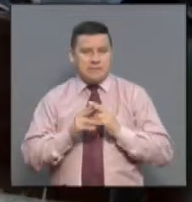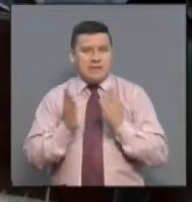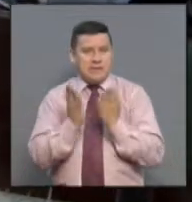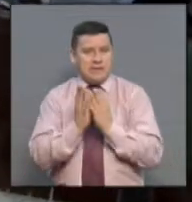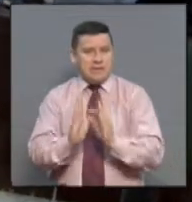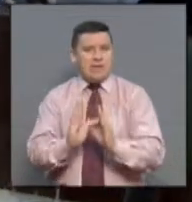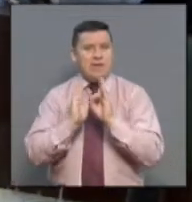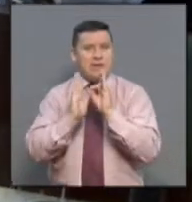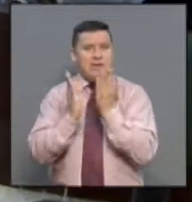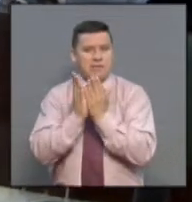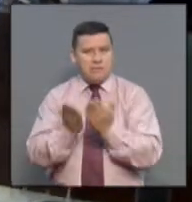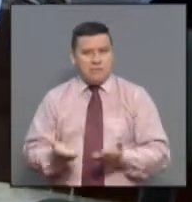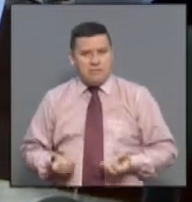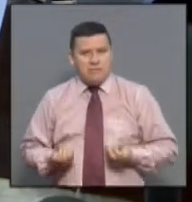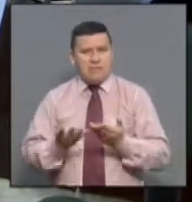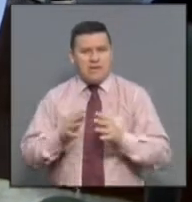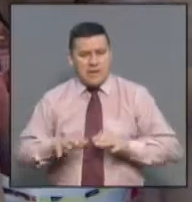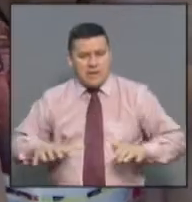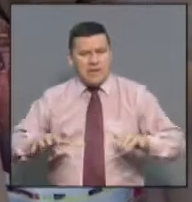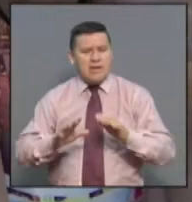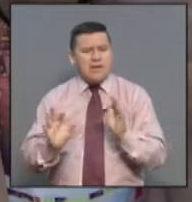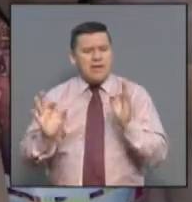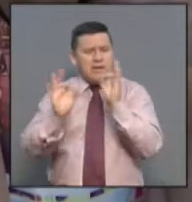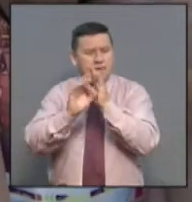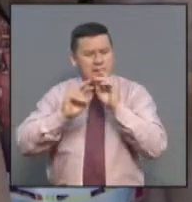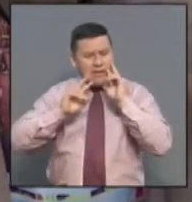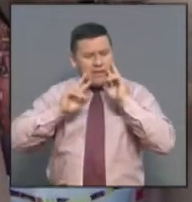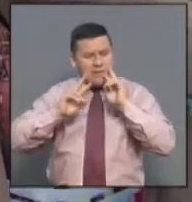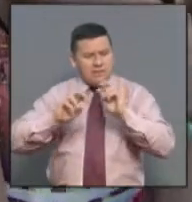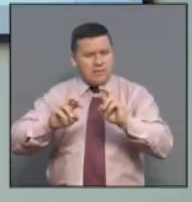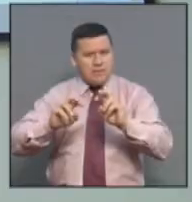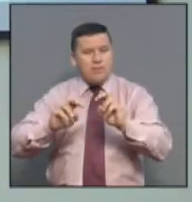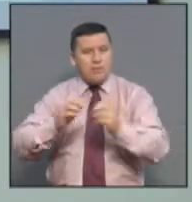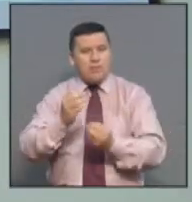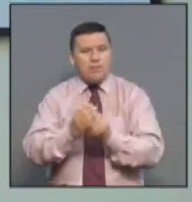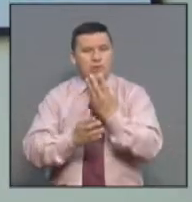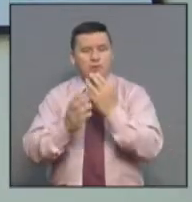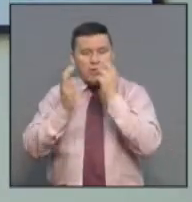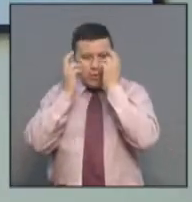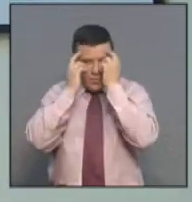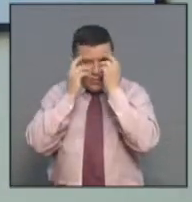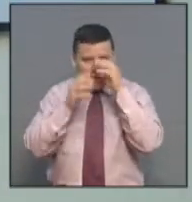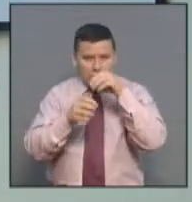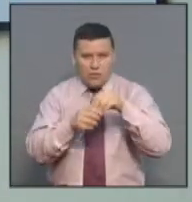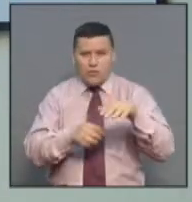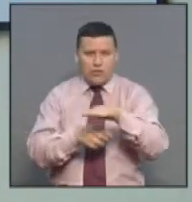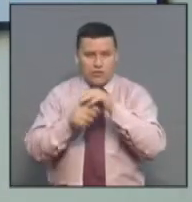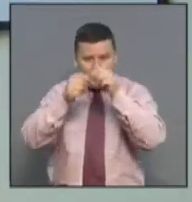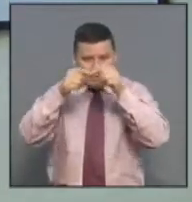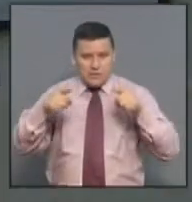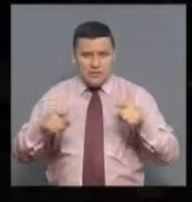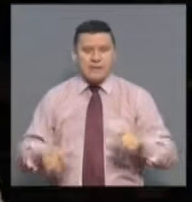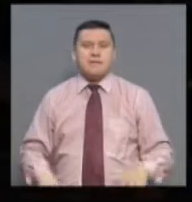de alta calidad mediante actividades enfocadas a la investigación y producción del conocimiento de lo público.